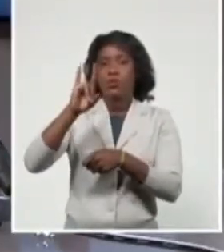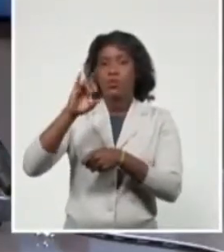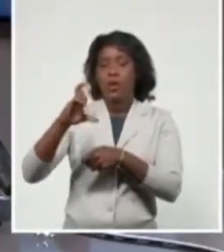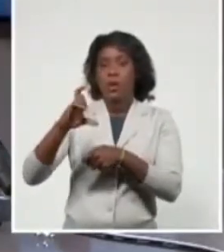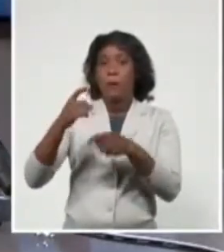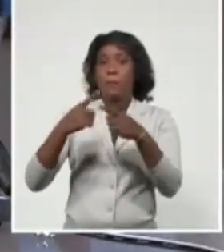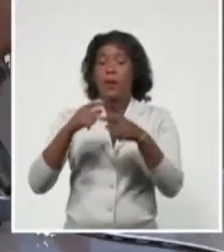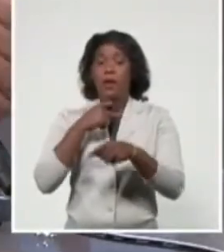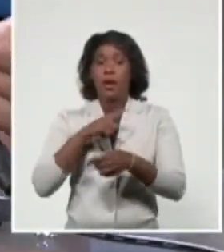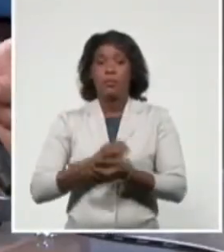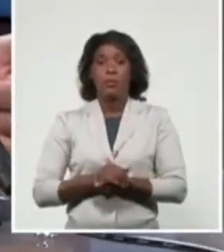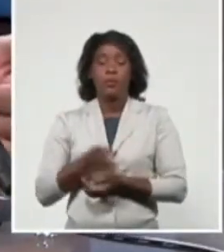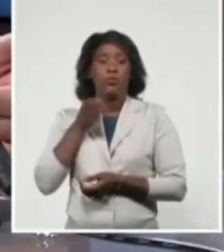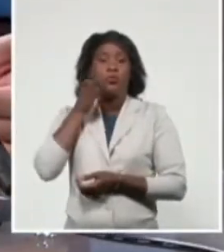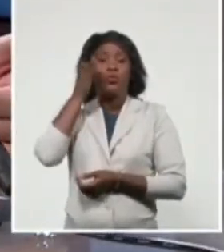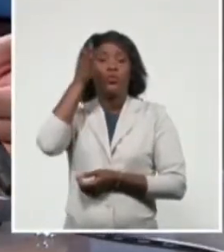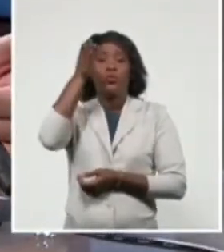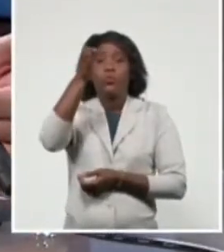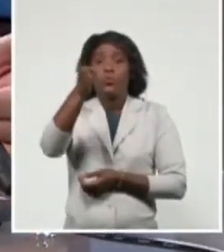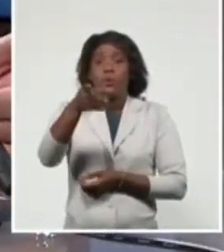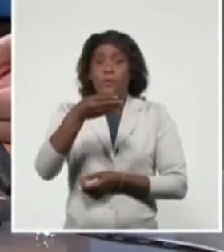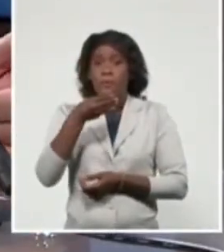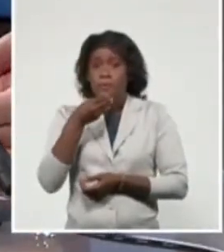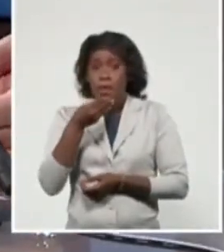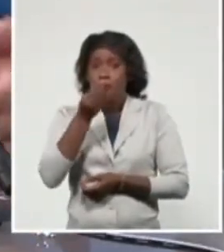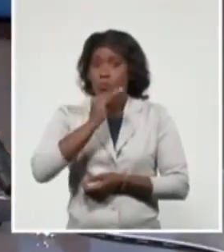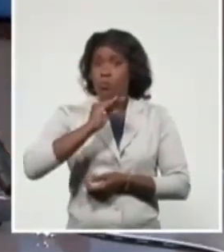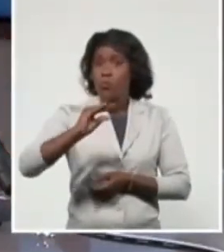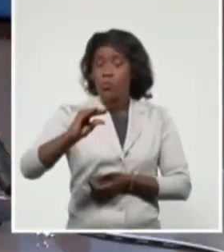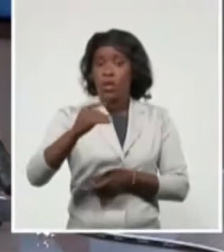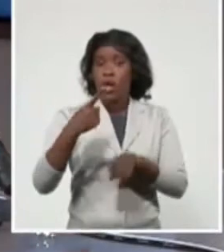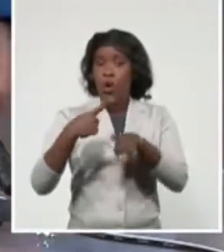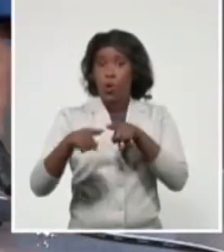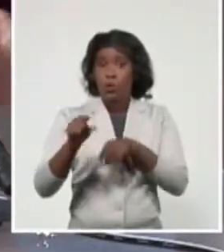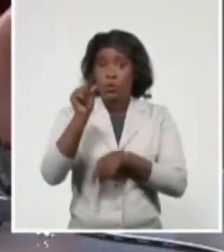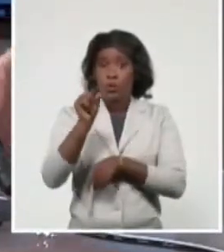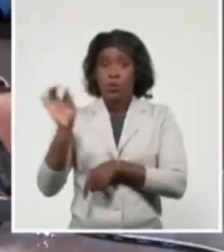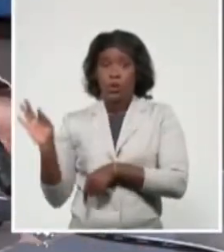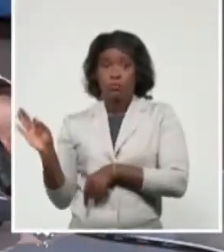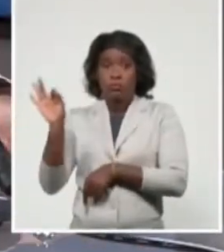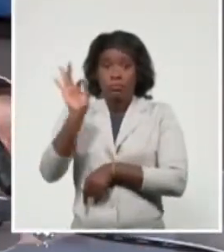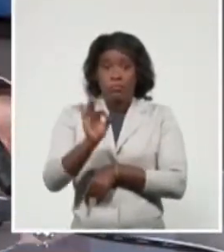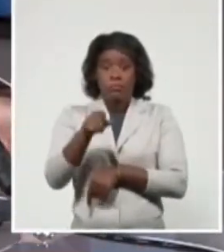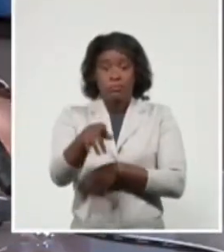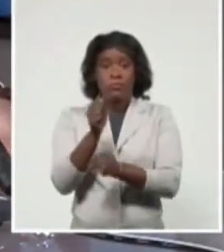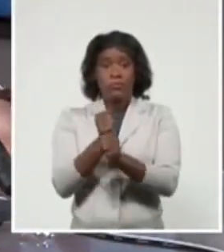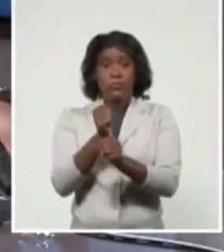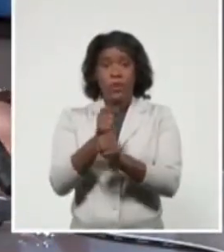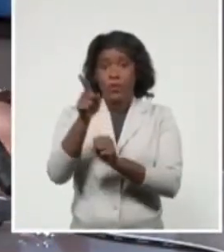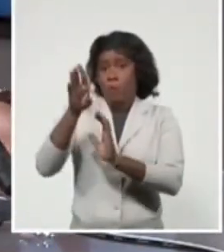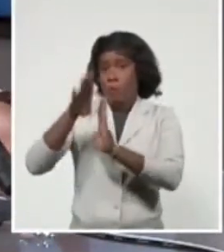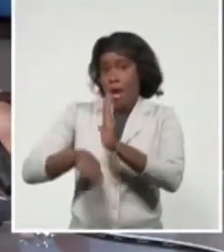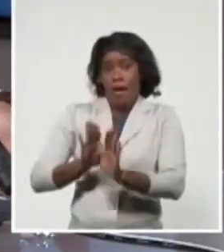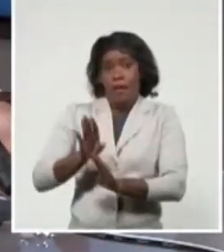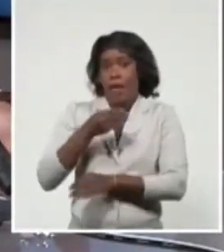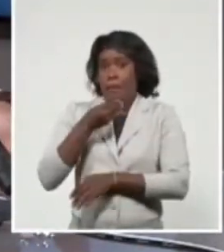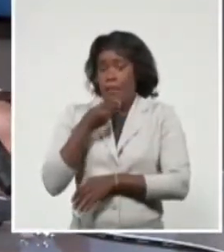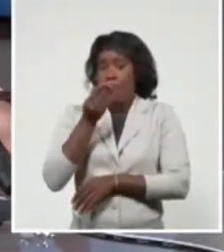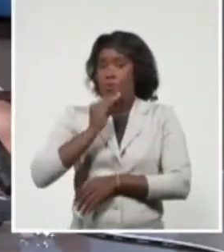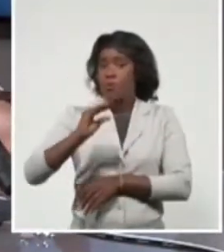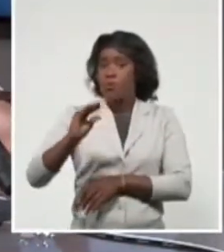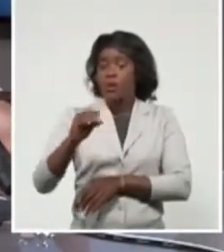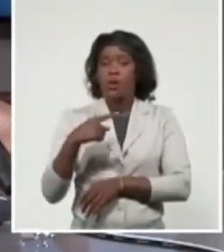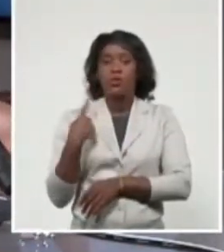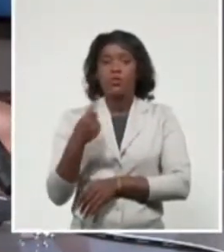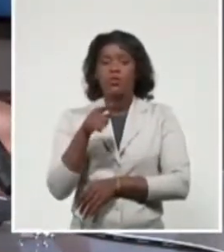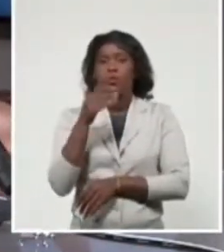jubile, ya el que venga a ocupar su puesto de trabajo no lo ocupa con esa dispensa salarial que le hicimos por el déficit